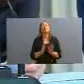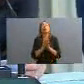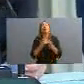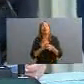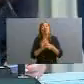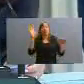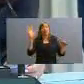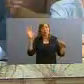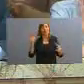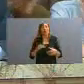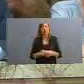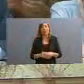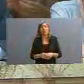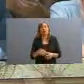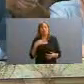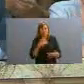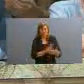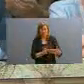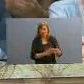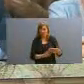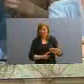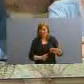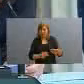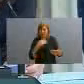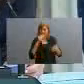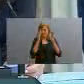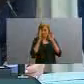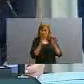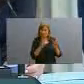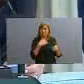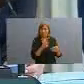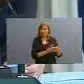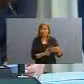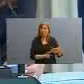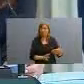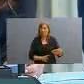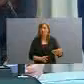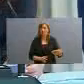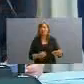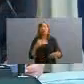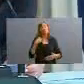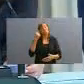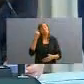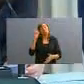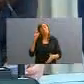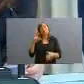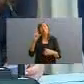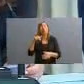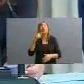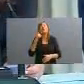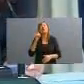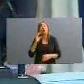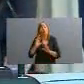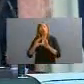democratización, leyendo atentamente, yo creo que el Consejo puede